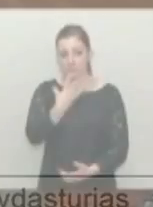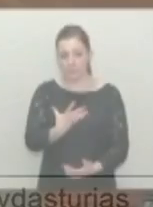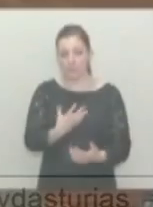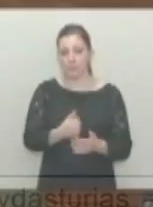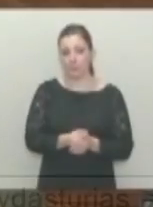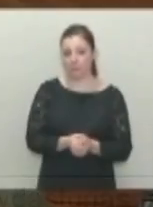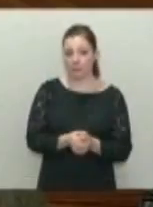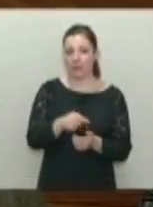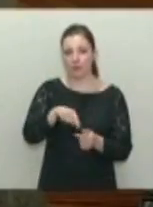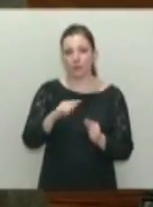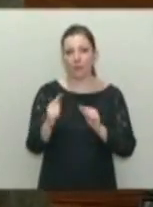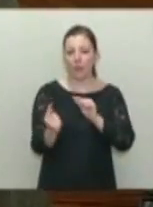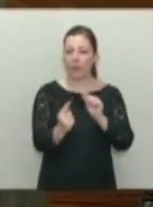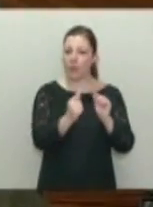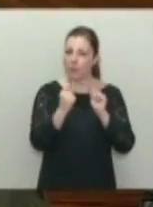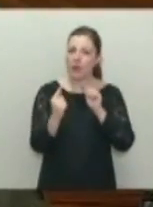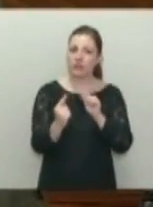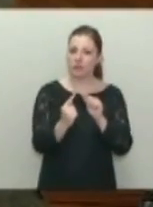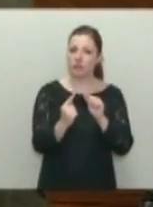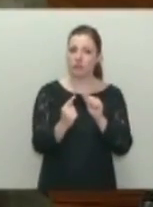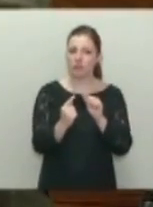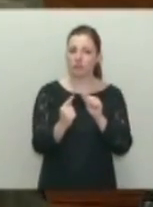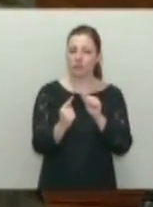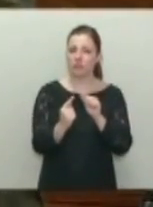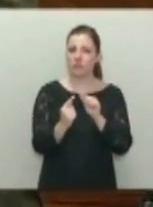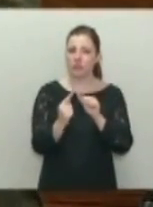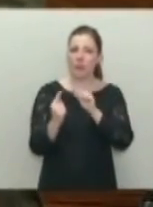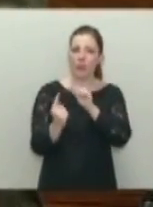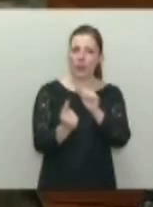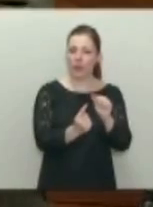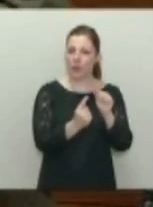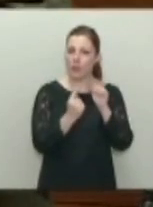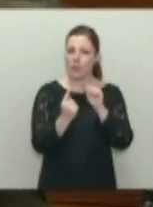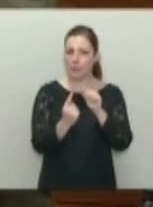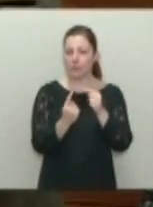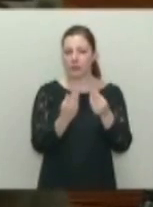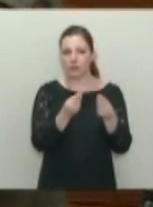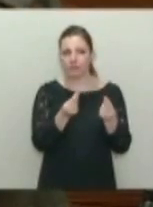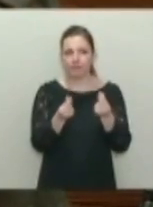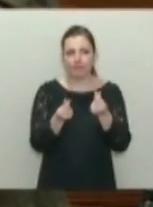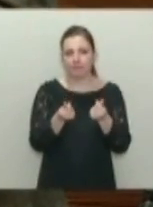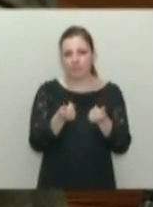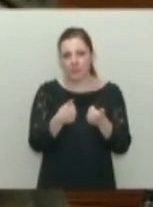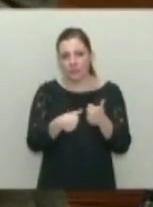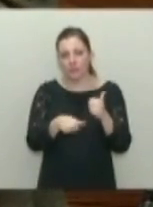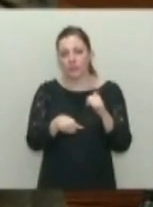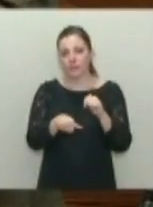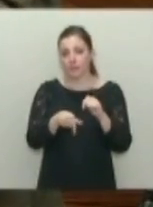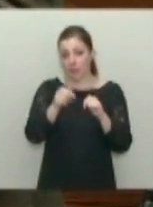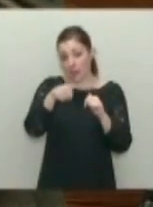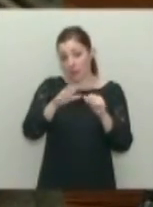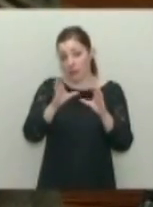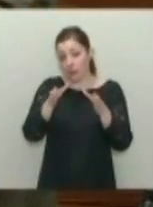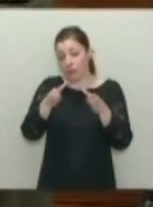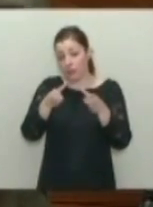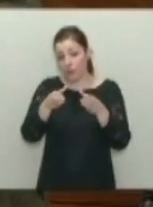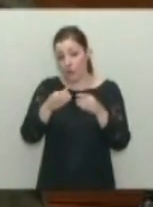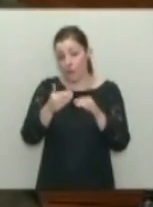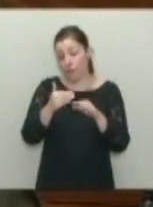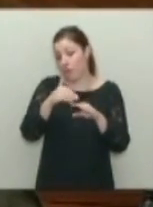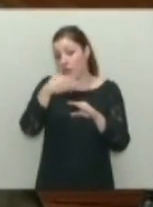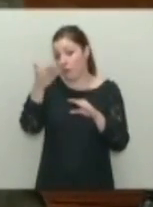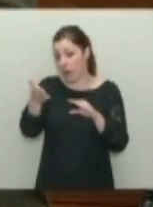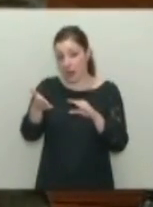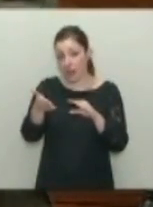Este es un debate el que nos trae en esta interpelación que se ha mantenido fuera de esta Cámara reiteradamente en